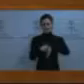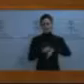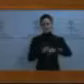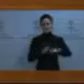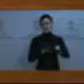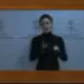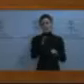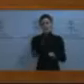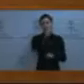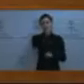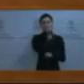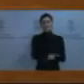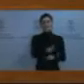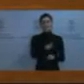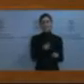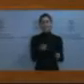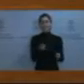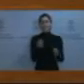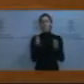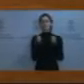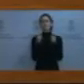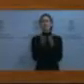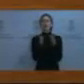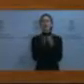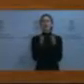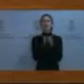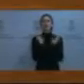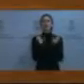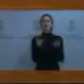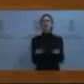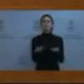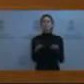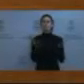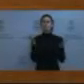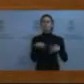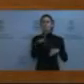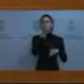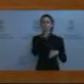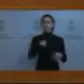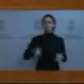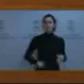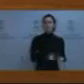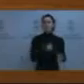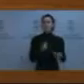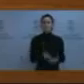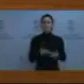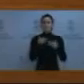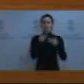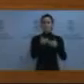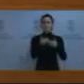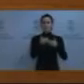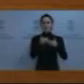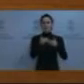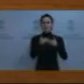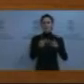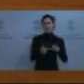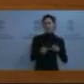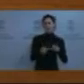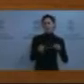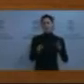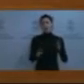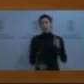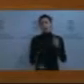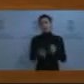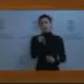ustedes no tienen ese ansiado diputado que pospusieron los señores de Podemos al puesto número 3. A lo mejor es un